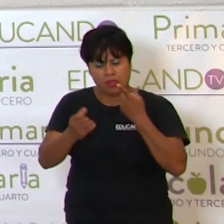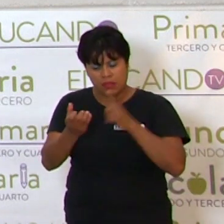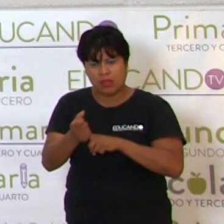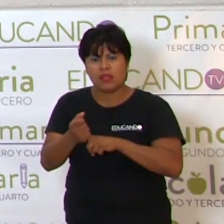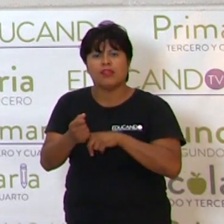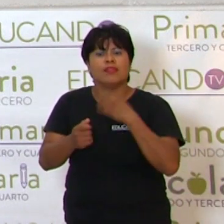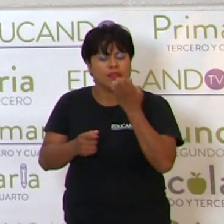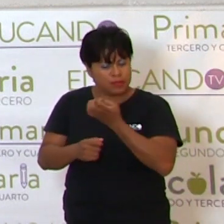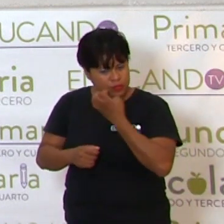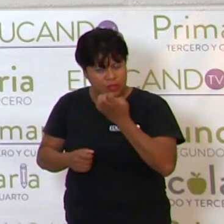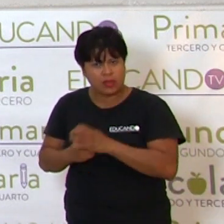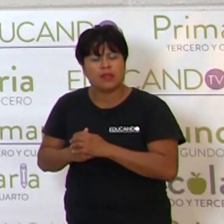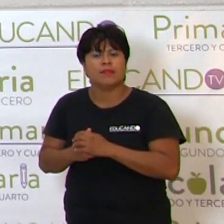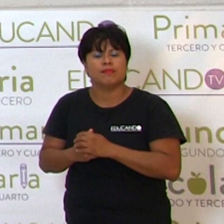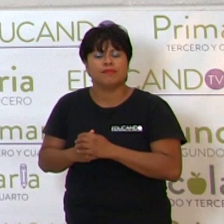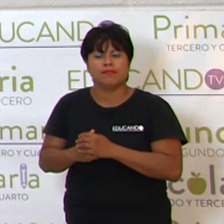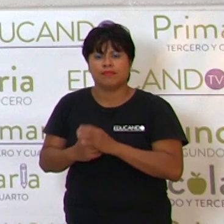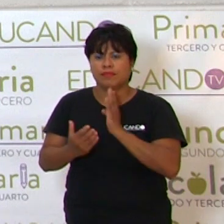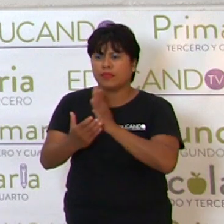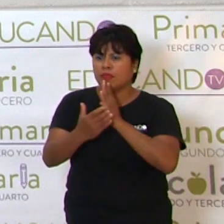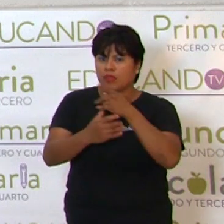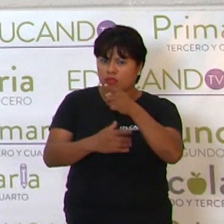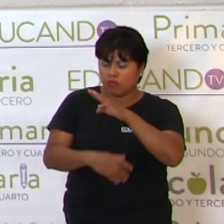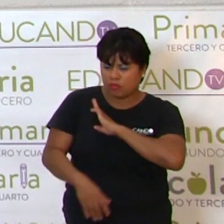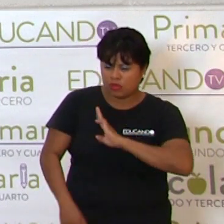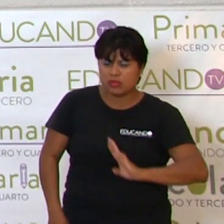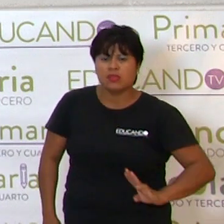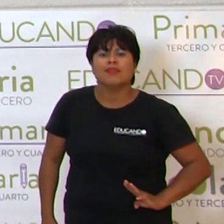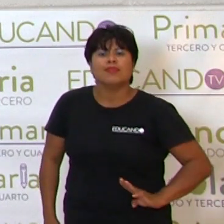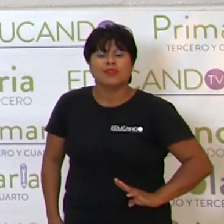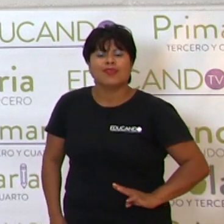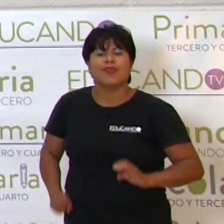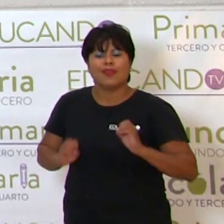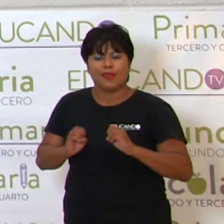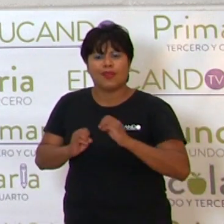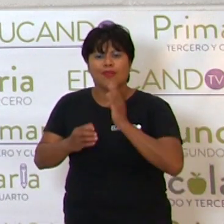aula, en la biblioteca de tu municipio